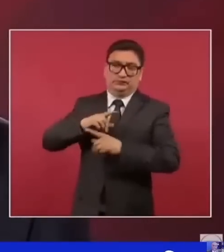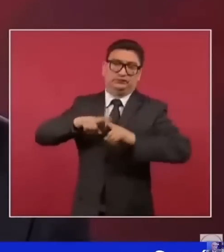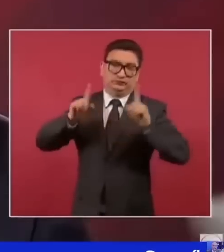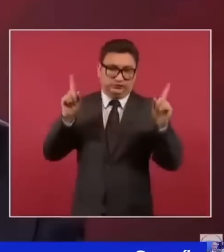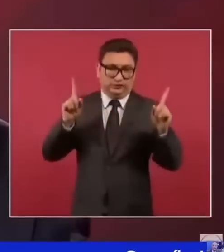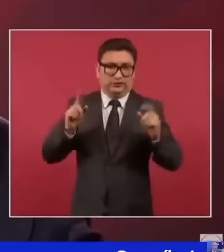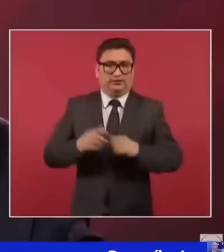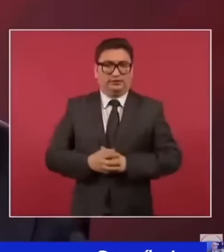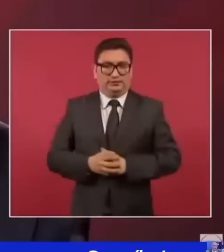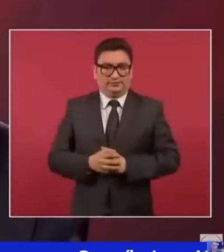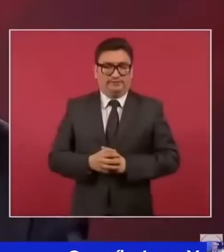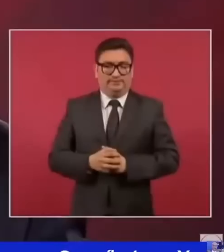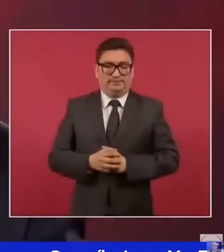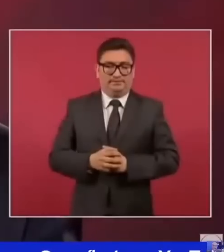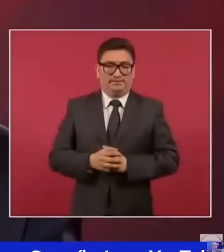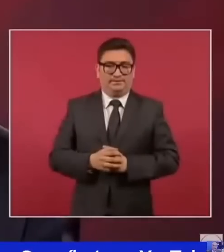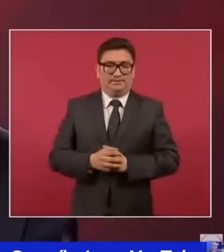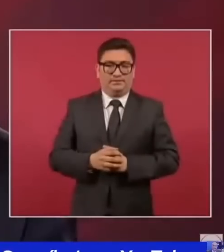No había